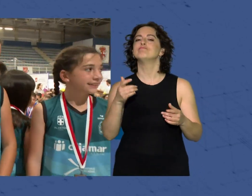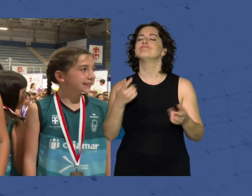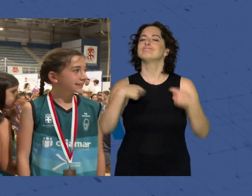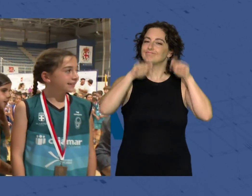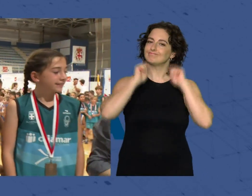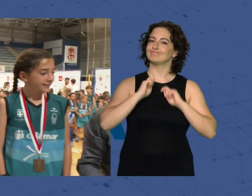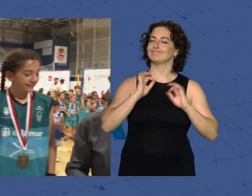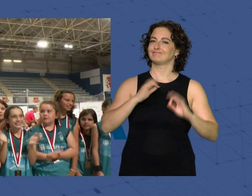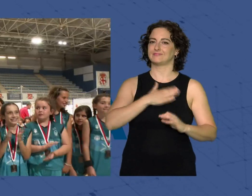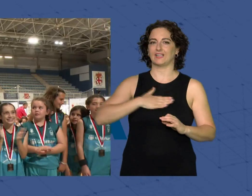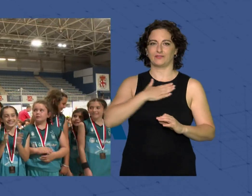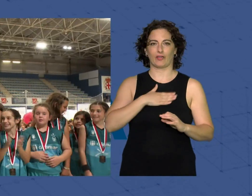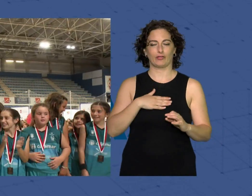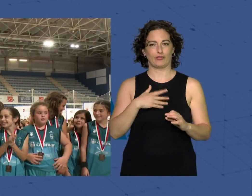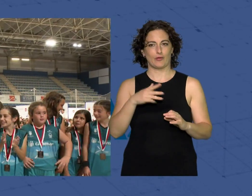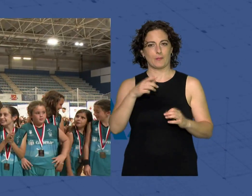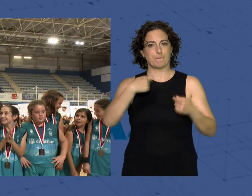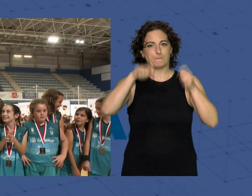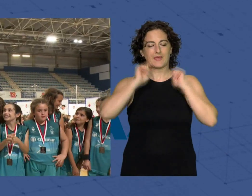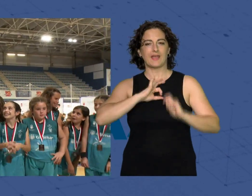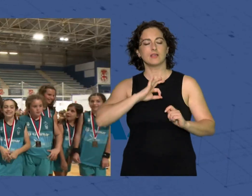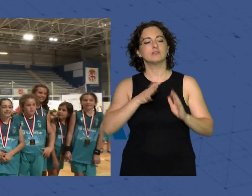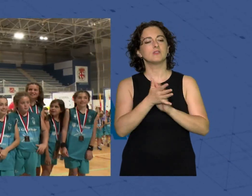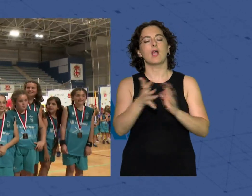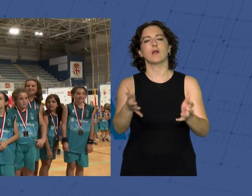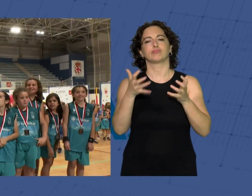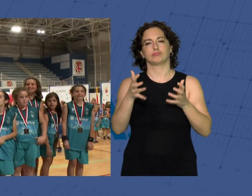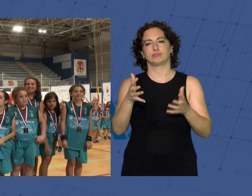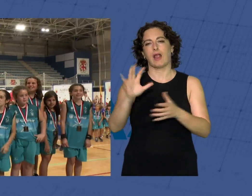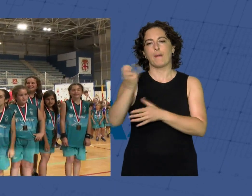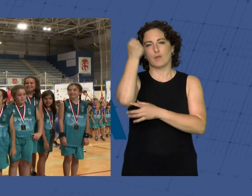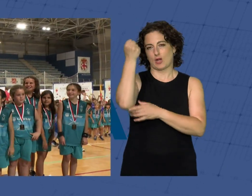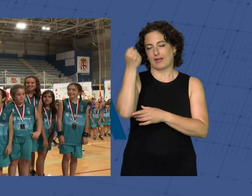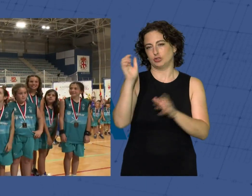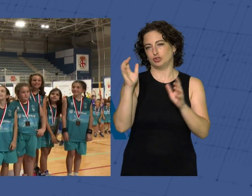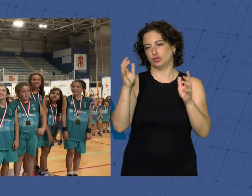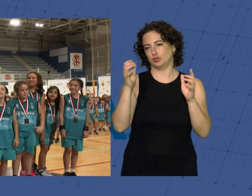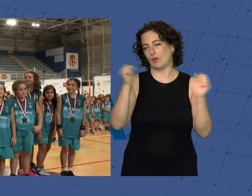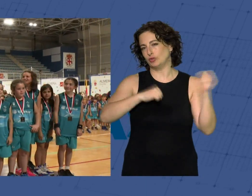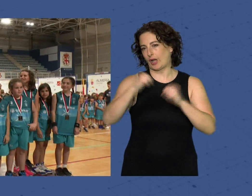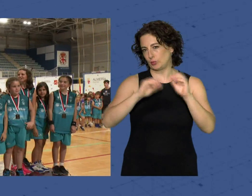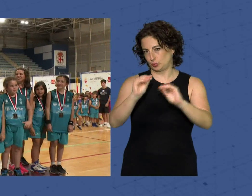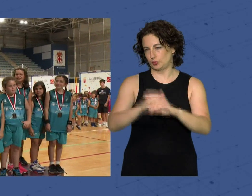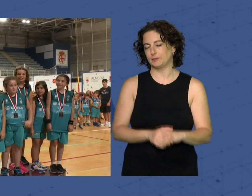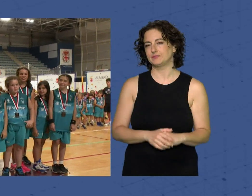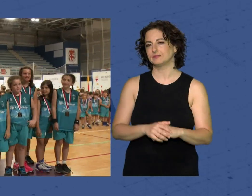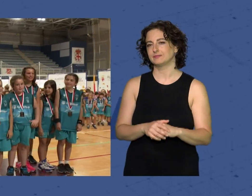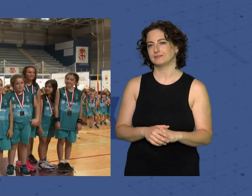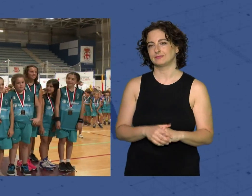satisfacción las medallas que les acreditaban como las campeonas de su torneo fuerte aplauso para las chicas